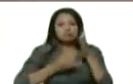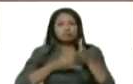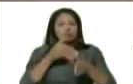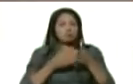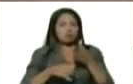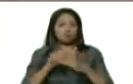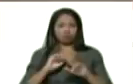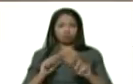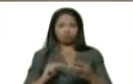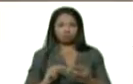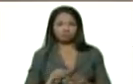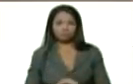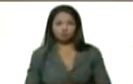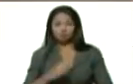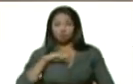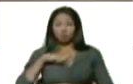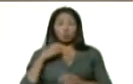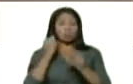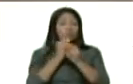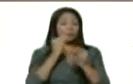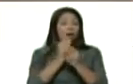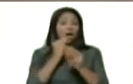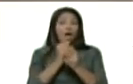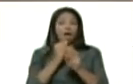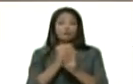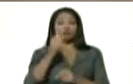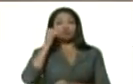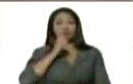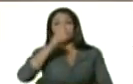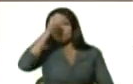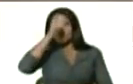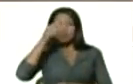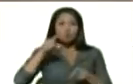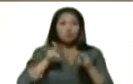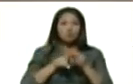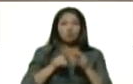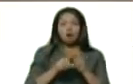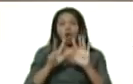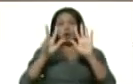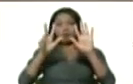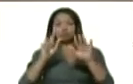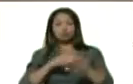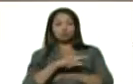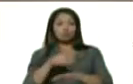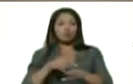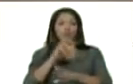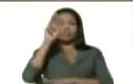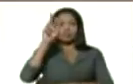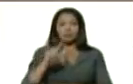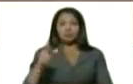Y estábamos trabajando sábado y domingo, unas 8 horas diarias.